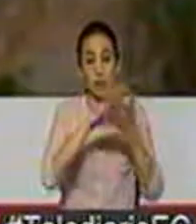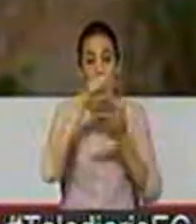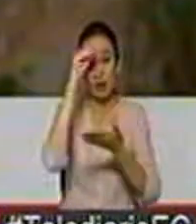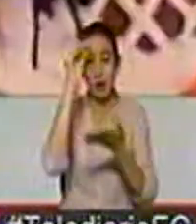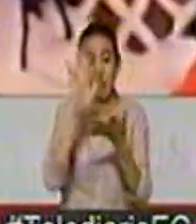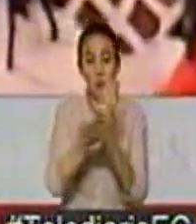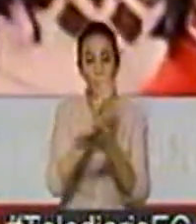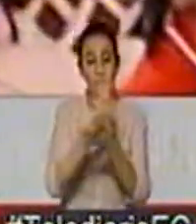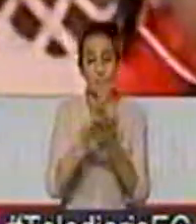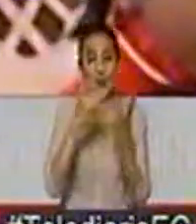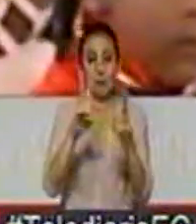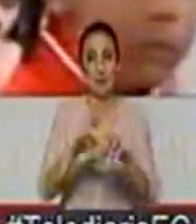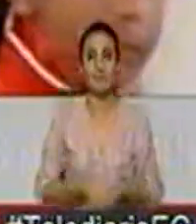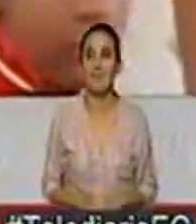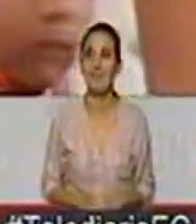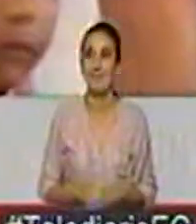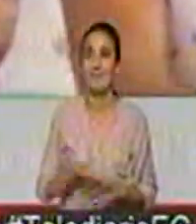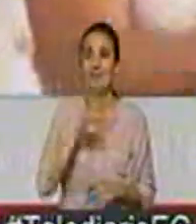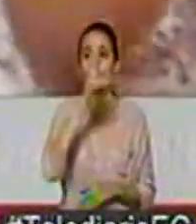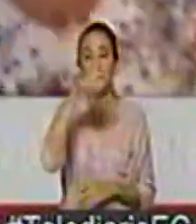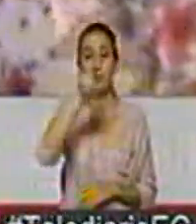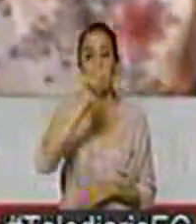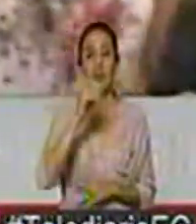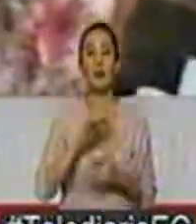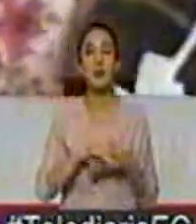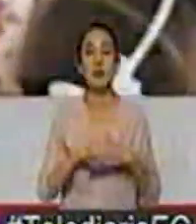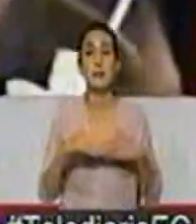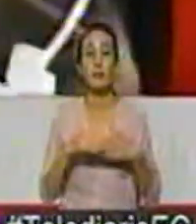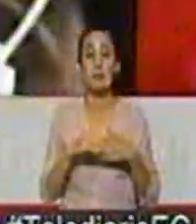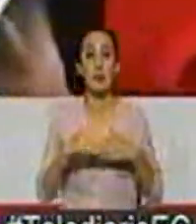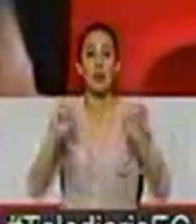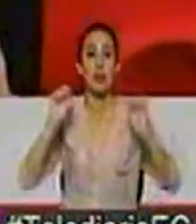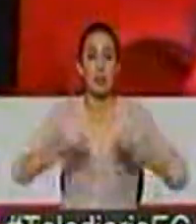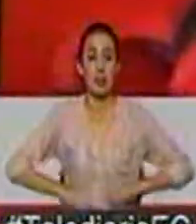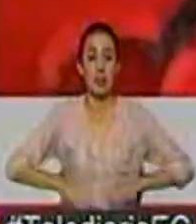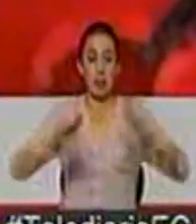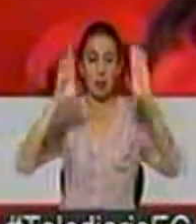escuela. 5,5 millones de dólares invierte el gobierno en el sistema de